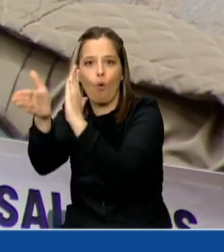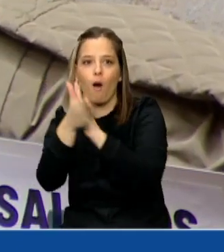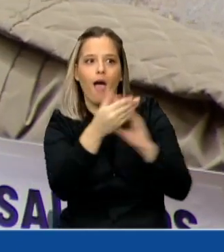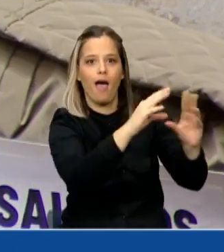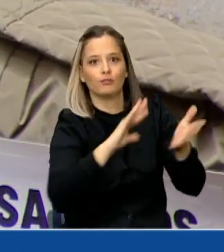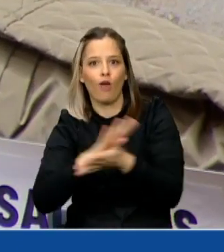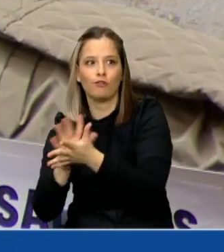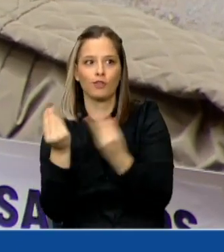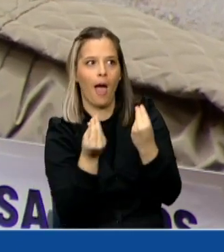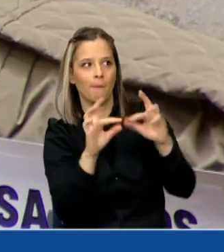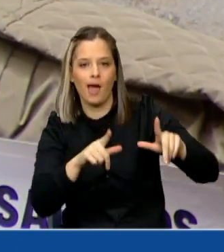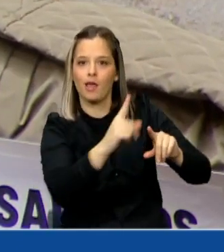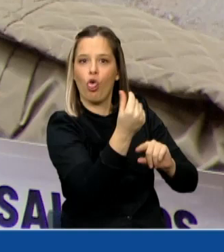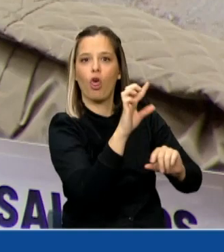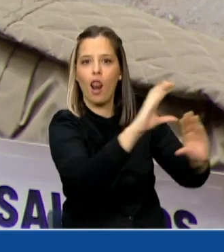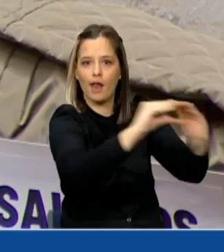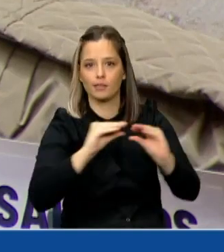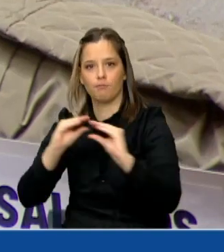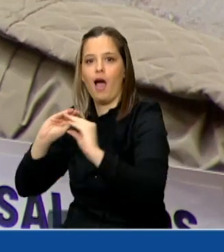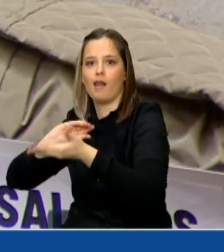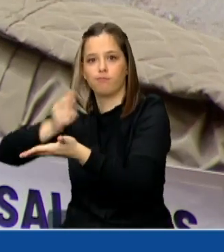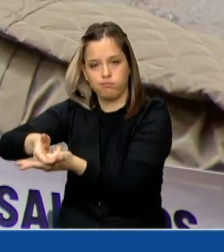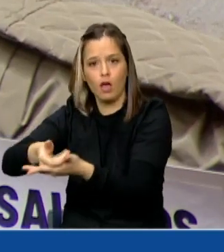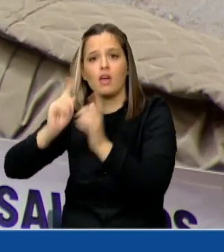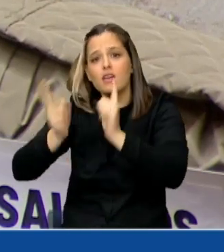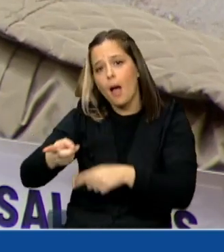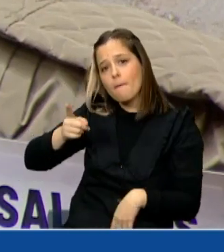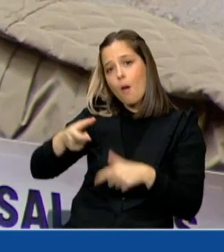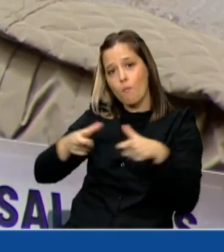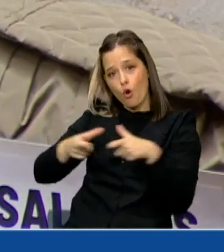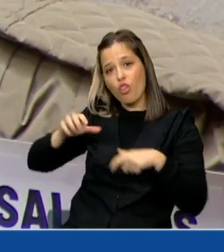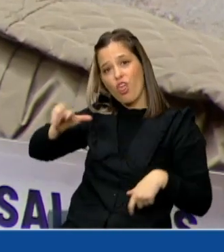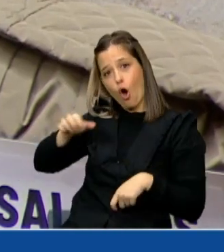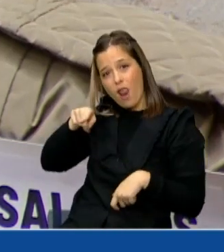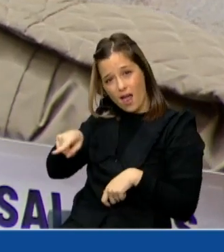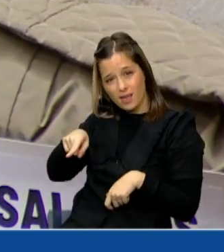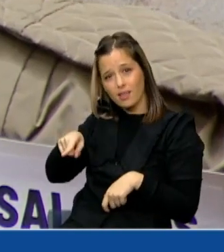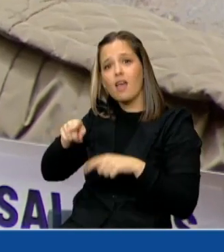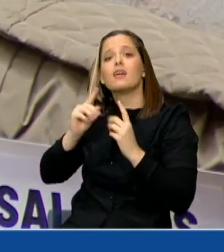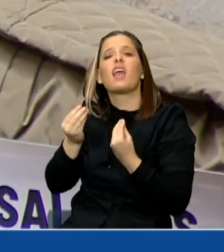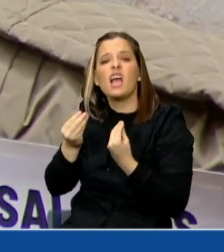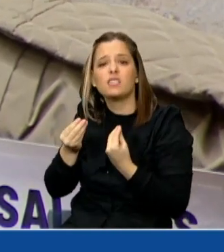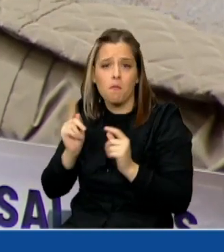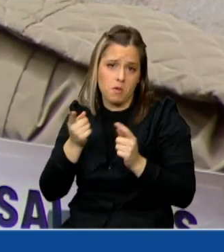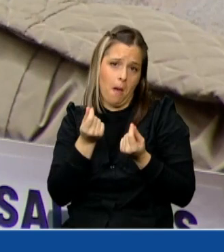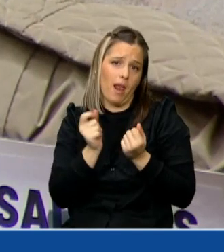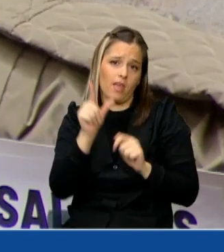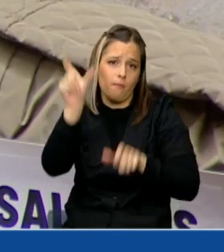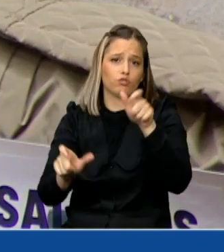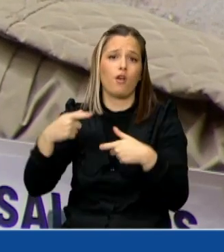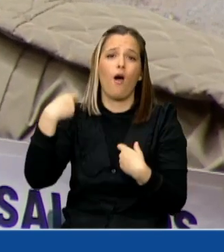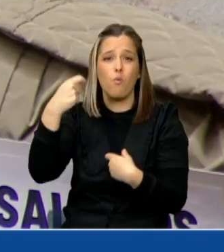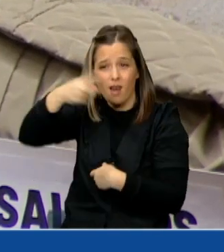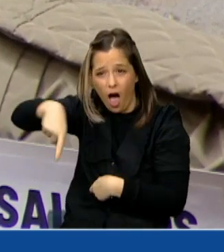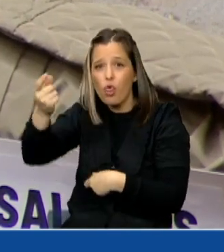ese mismo fin se utilizan los bonos en dólares del Fondo de Garantía de Sustentabilidad, o sea, la plata de los jubiladas y jubilados.